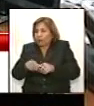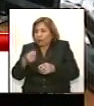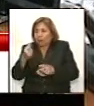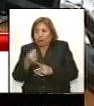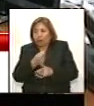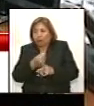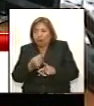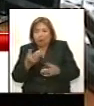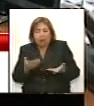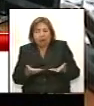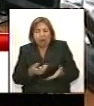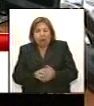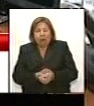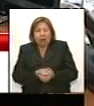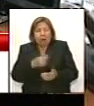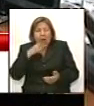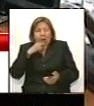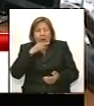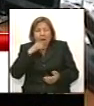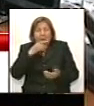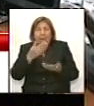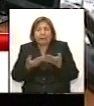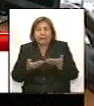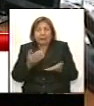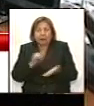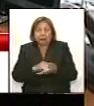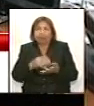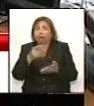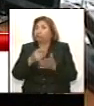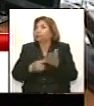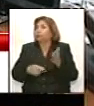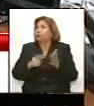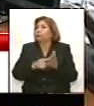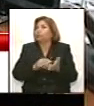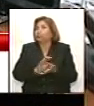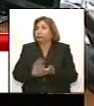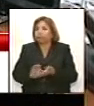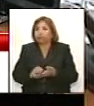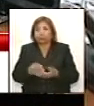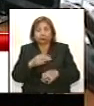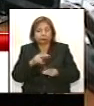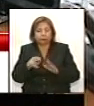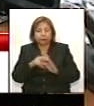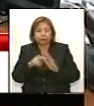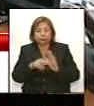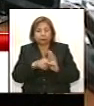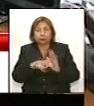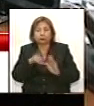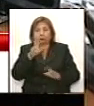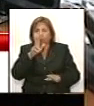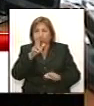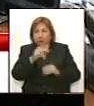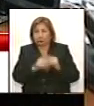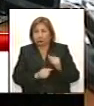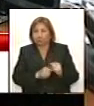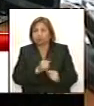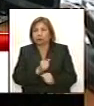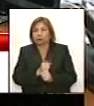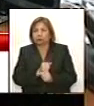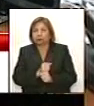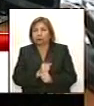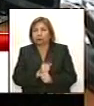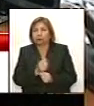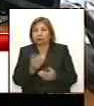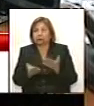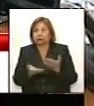en donde la víctima es mujer y hay una razón de discriminación detrás. Ese marco normativo tiene ya 3 años cumplidos. Luego de